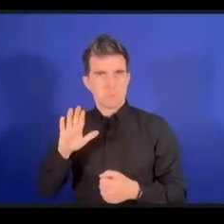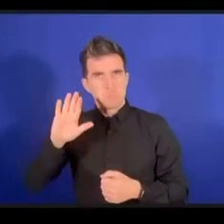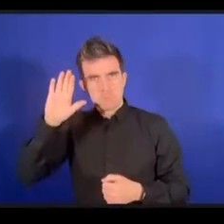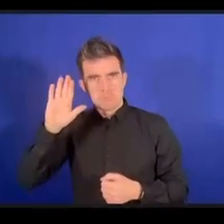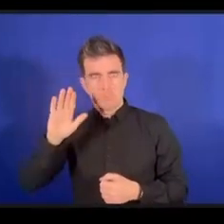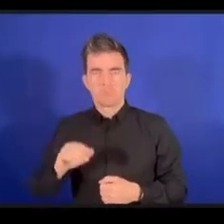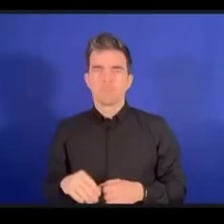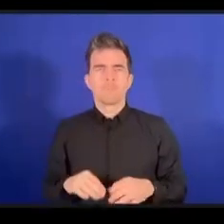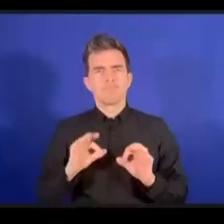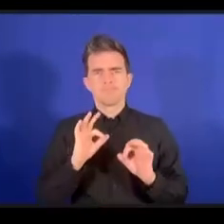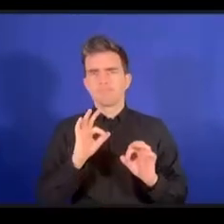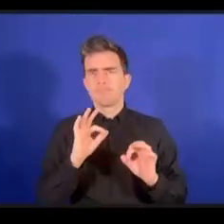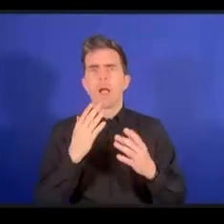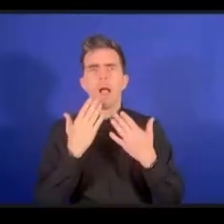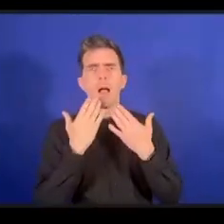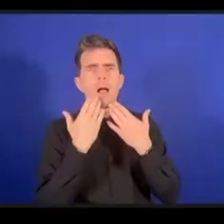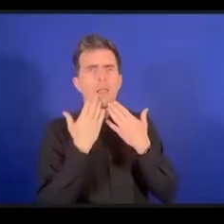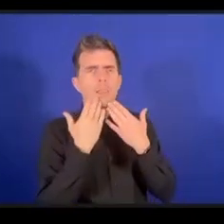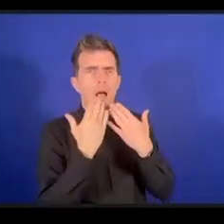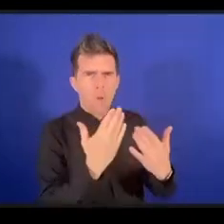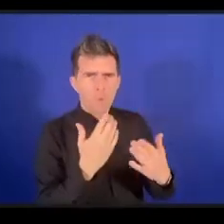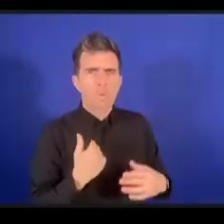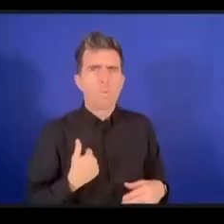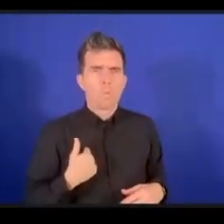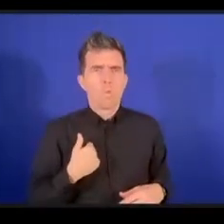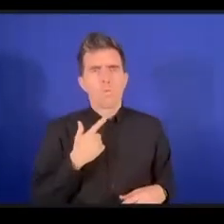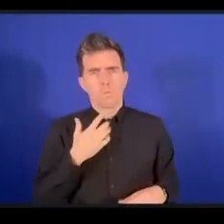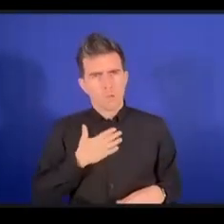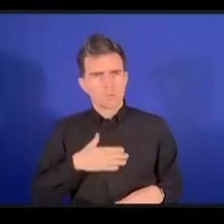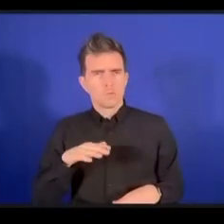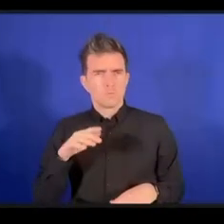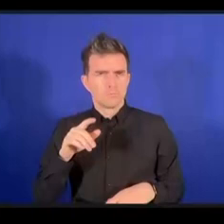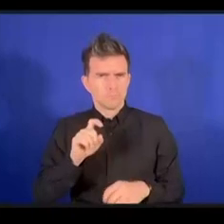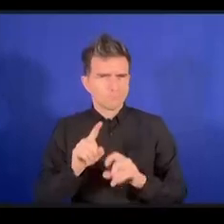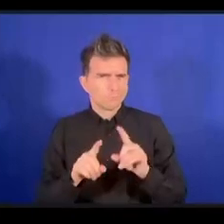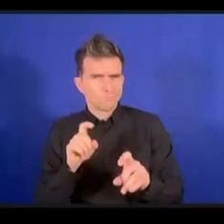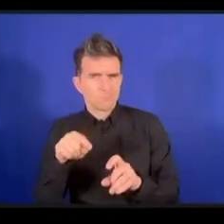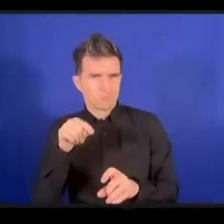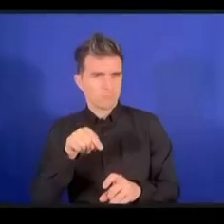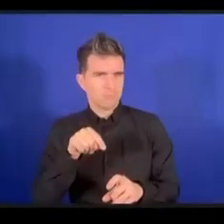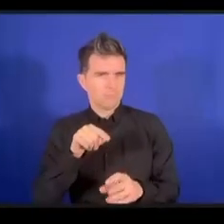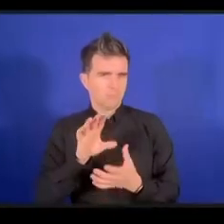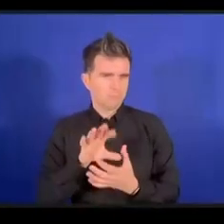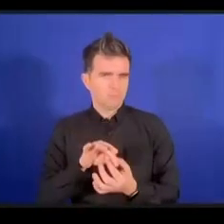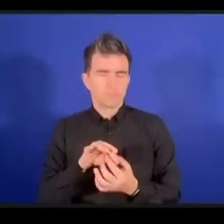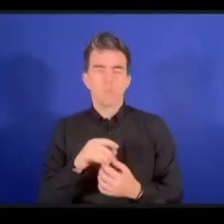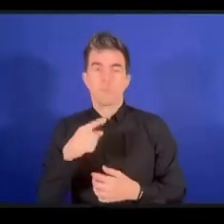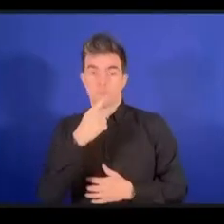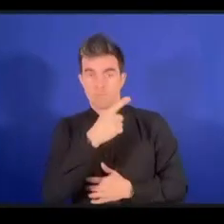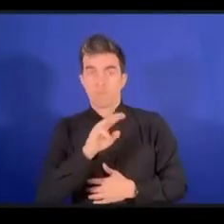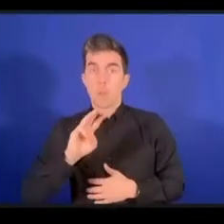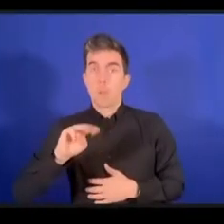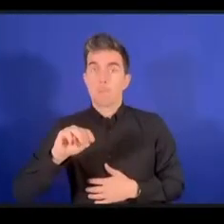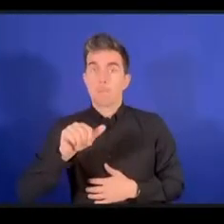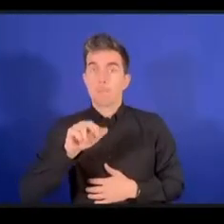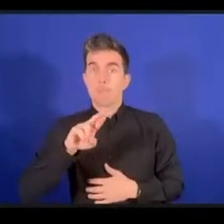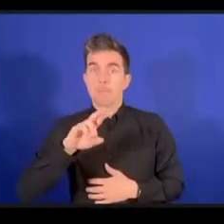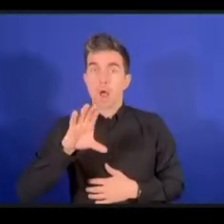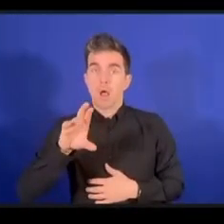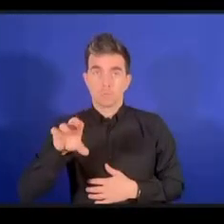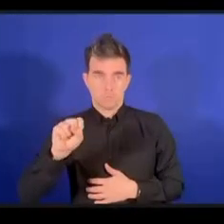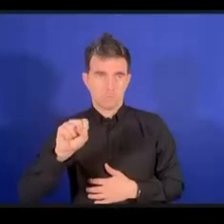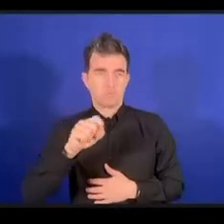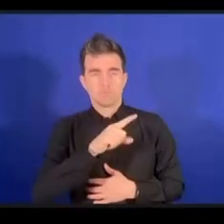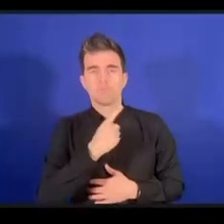gracias Quisiera avanzar más en esta esta cuestión como ha dicho Marcos Marcus el impacto